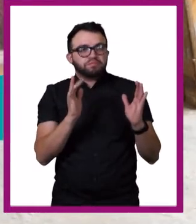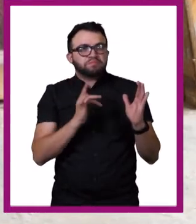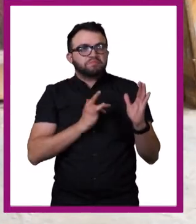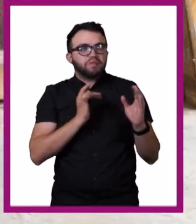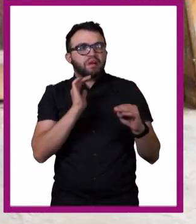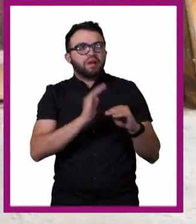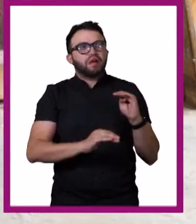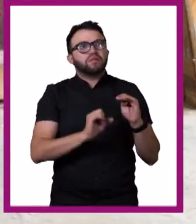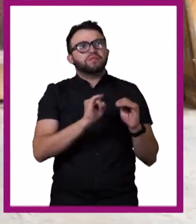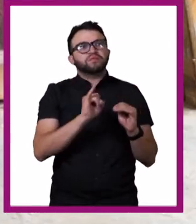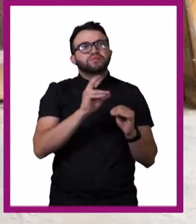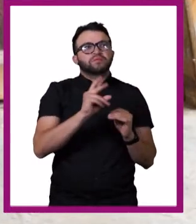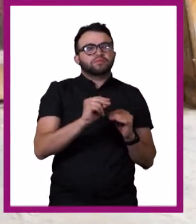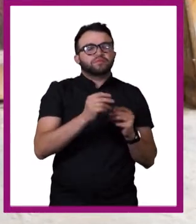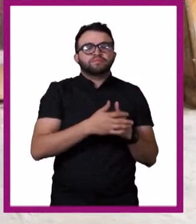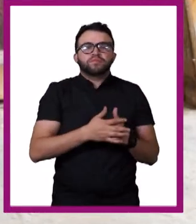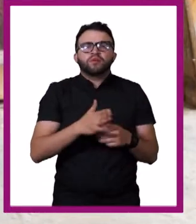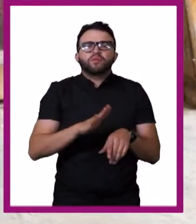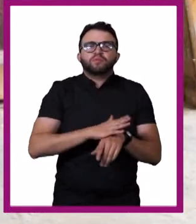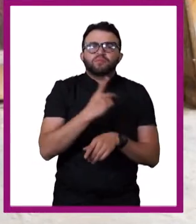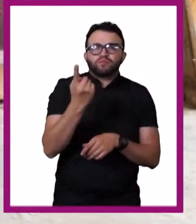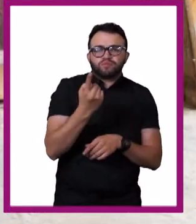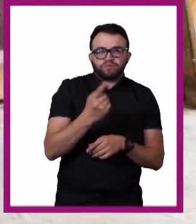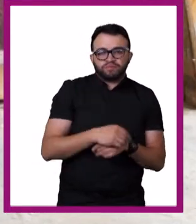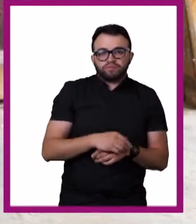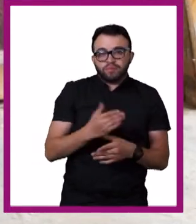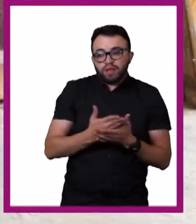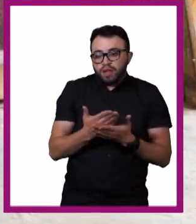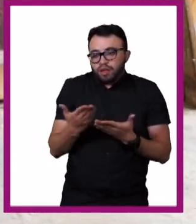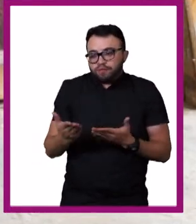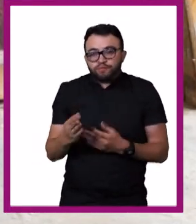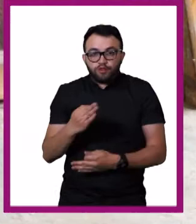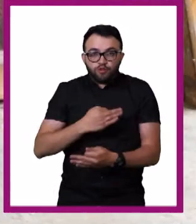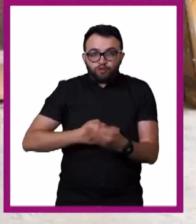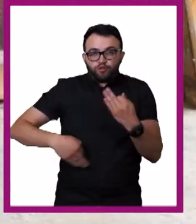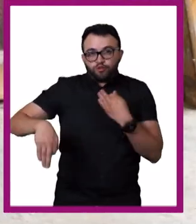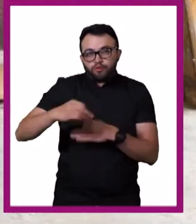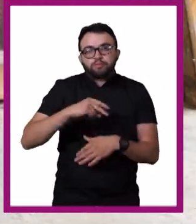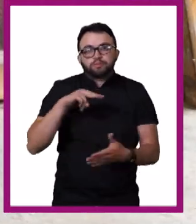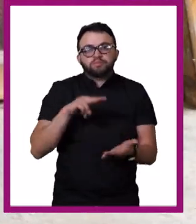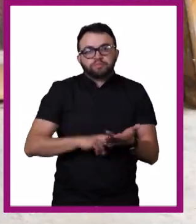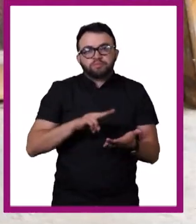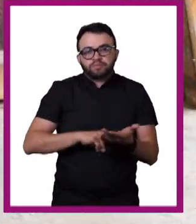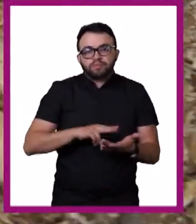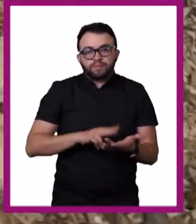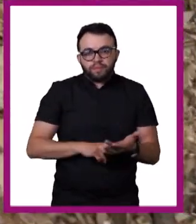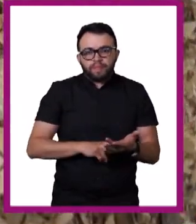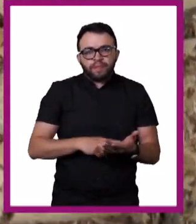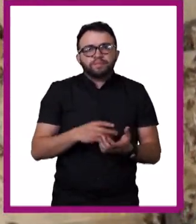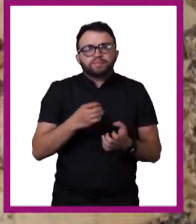Porque a estas alturas donde todo se vale, y eso está bien, por supuesto,